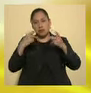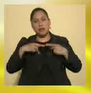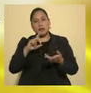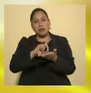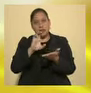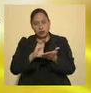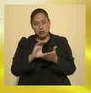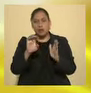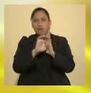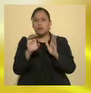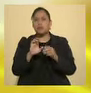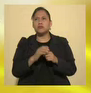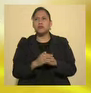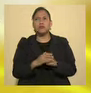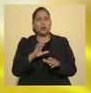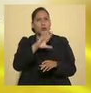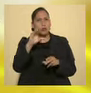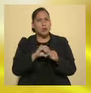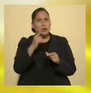Si somos